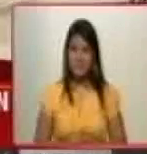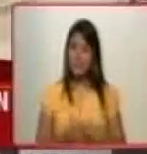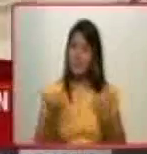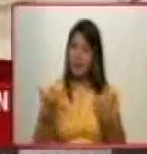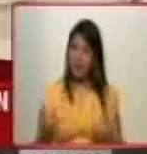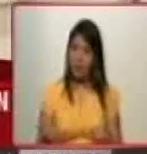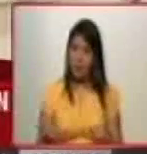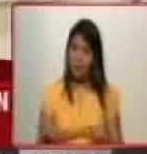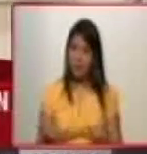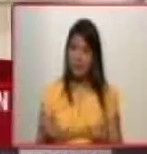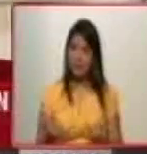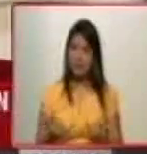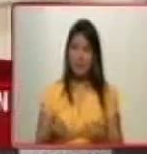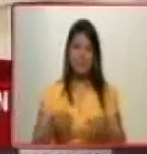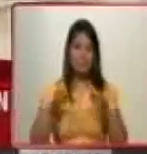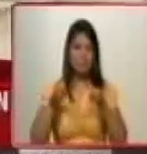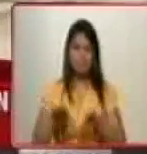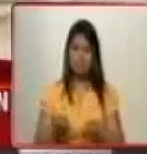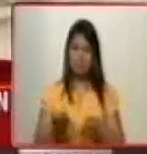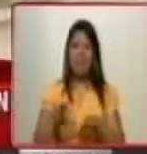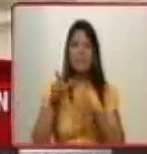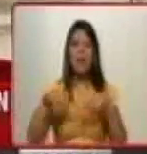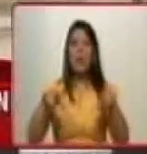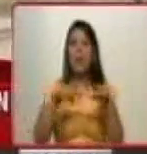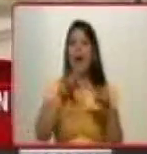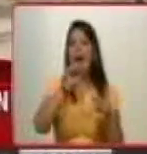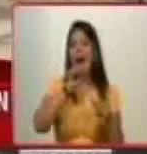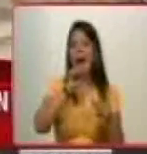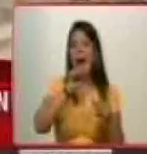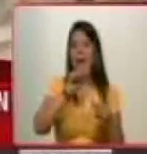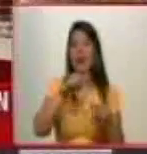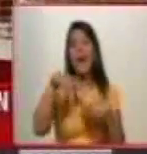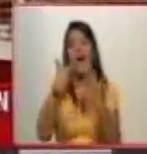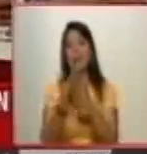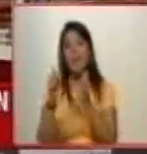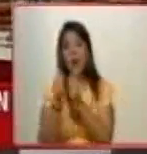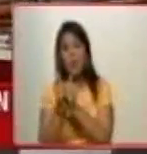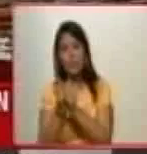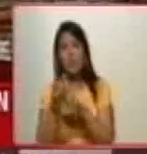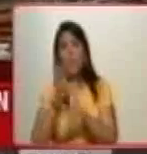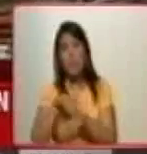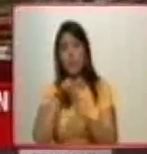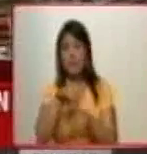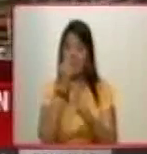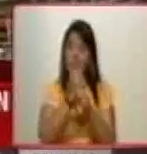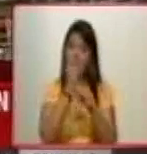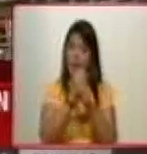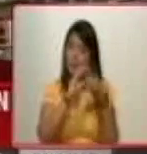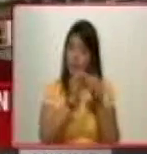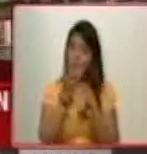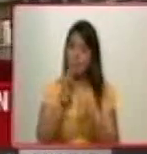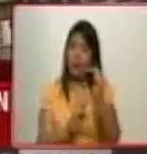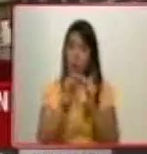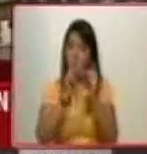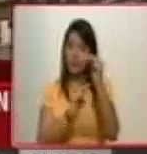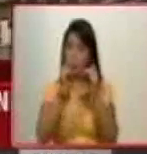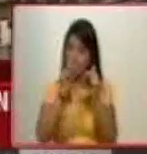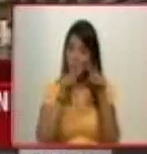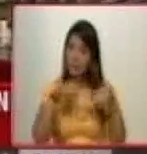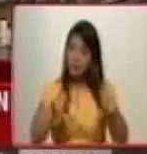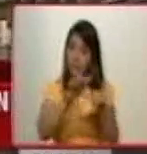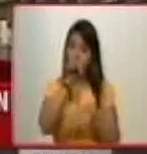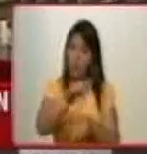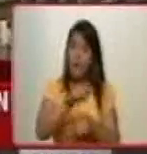actualmente no está prestando servicio desde la estación Ali Primera a la estación Las Adjuntas por cuenta de este trabajo de construcción de la estación